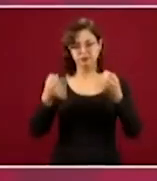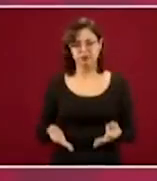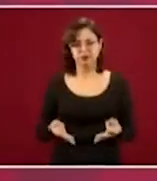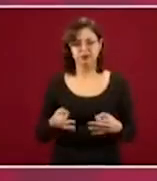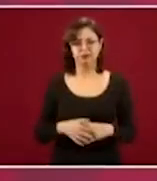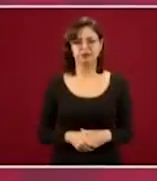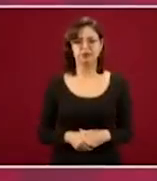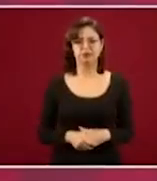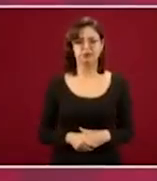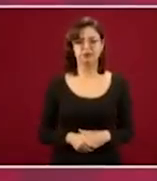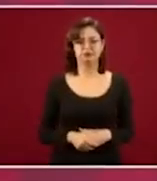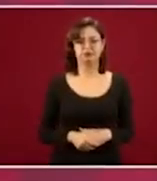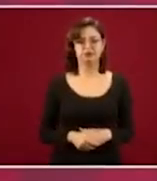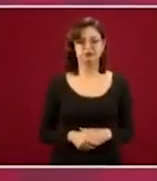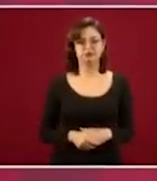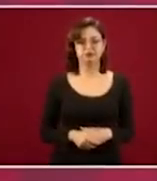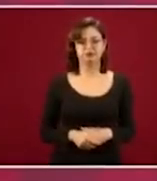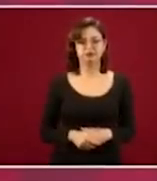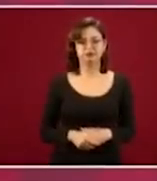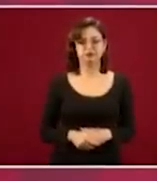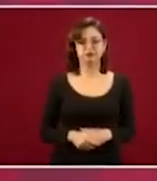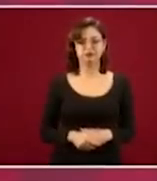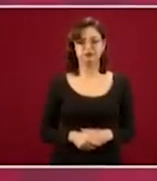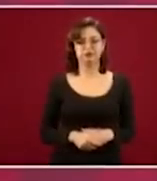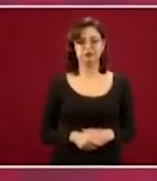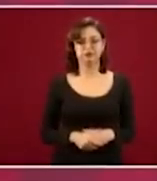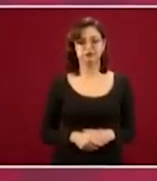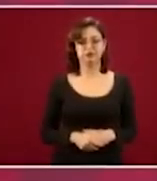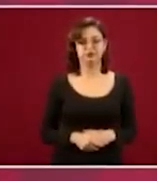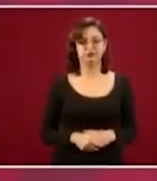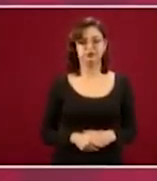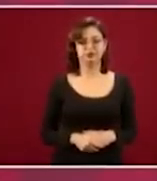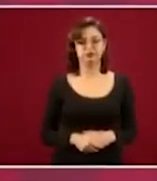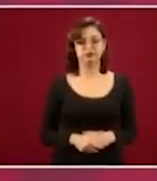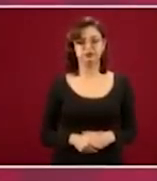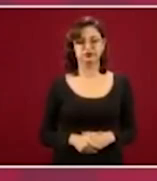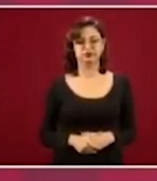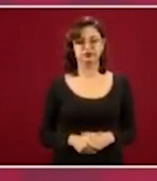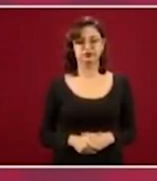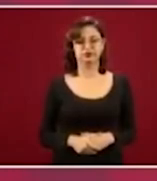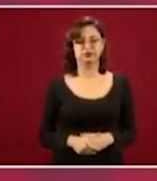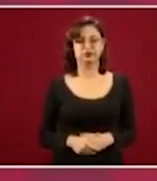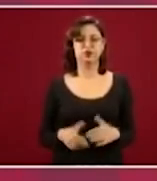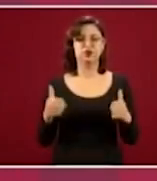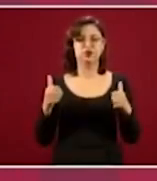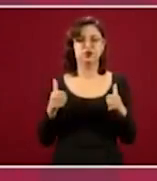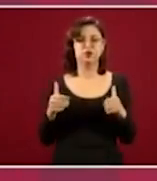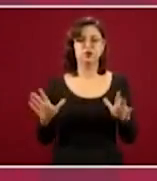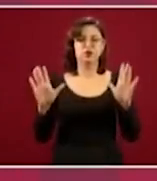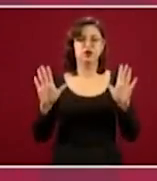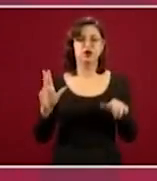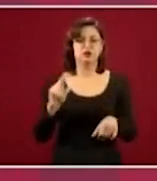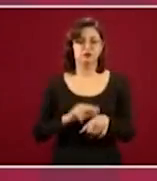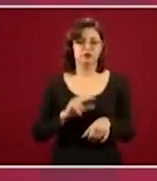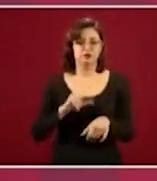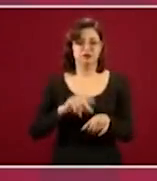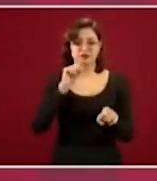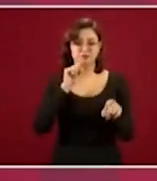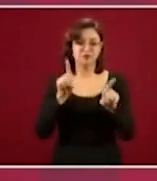Era médico de profesión el presidente Salvador Allende,